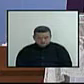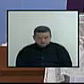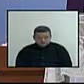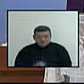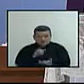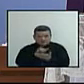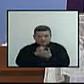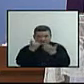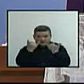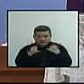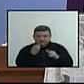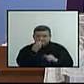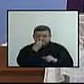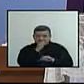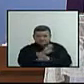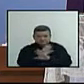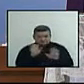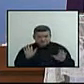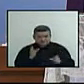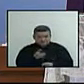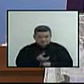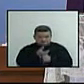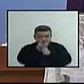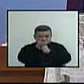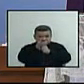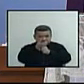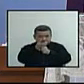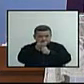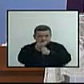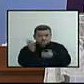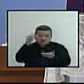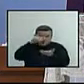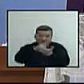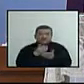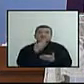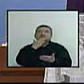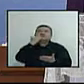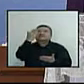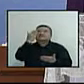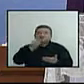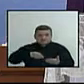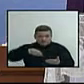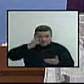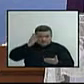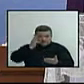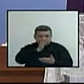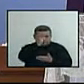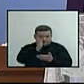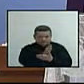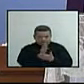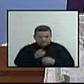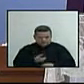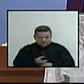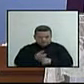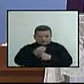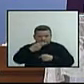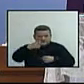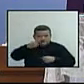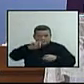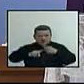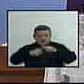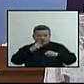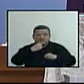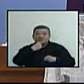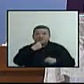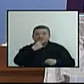Del mismo modo, acabada la cena, tomó el cáliz, dando gracias te bendijo, y lo pasó a sus discípulos